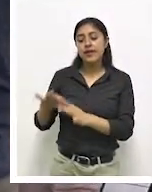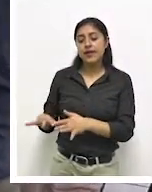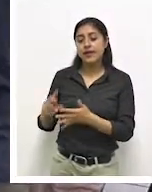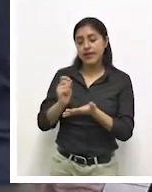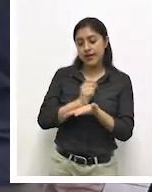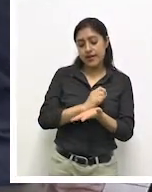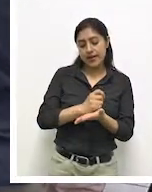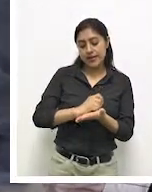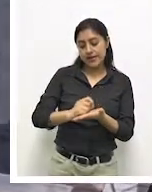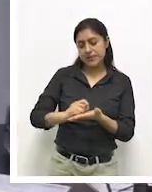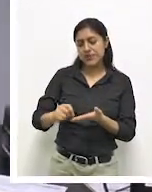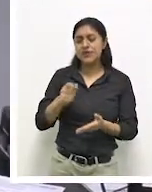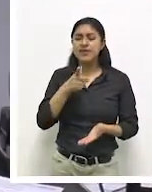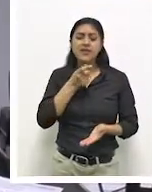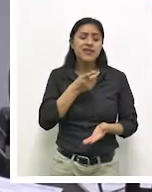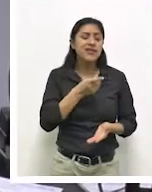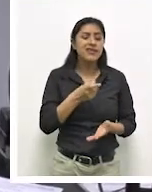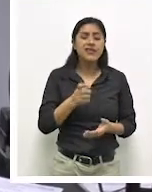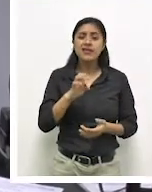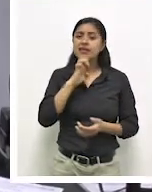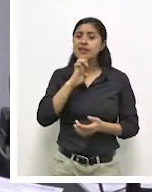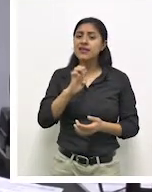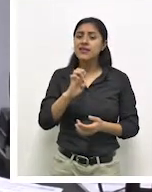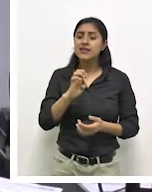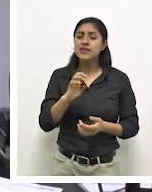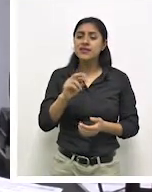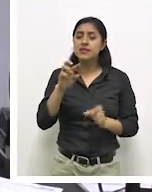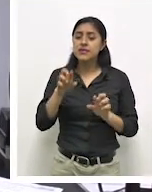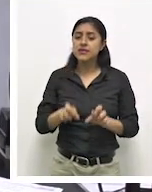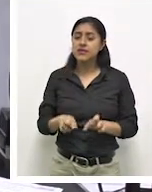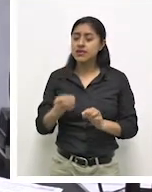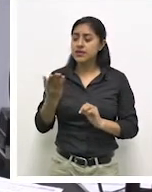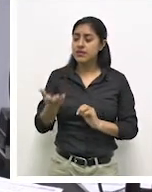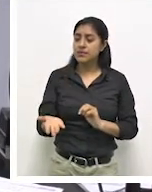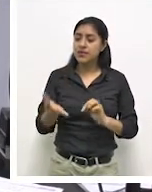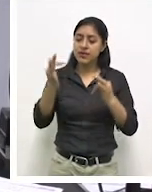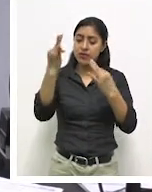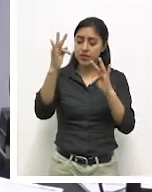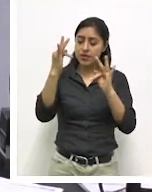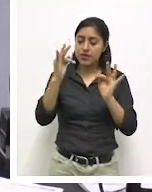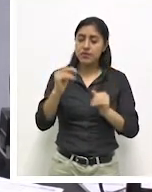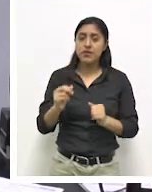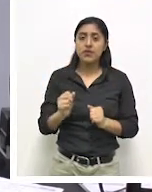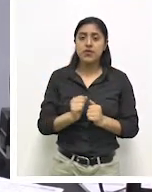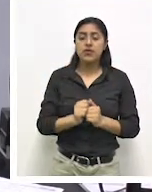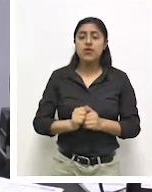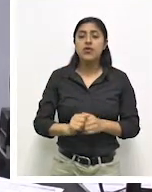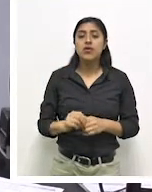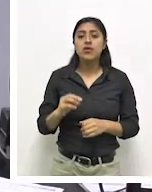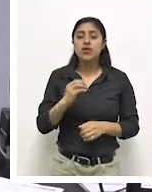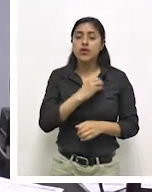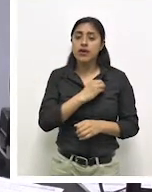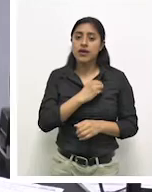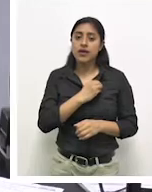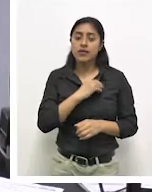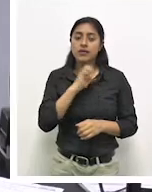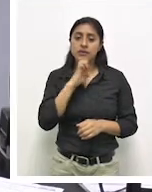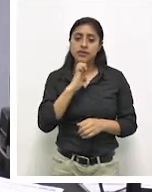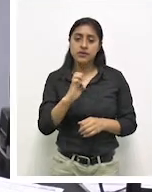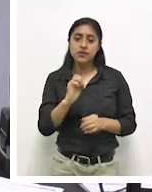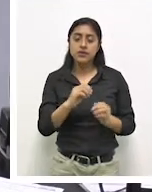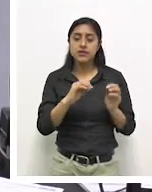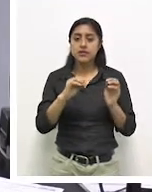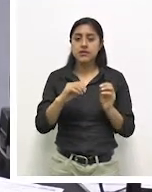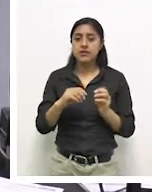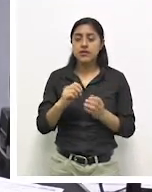identificación para que quede el registro de quién es el que está solicitando el trámite. Tiene como propósito constatar que el